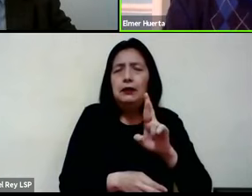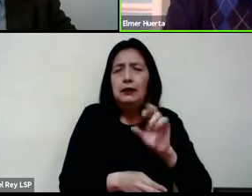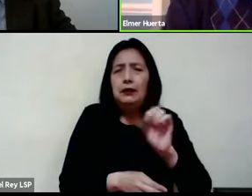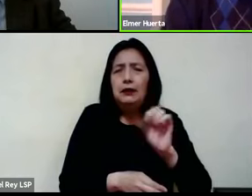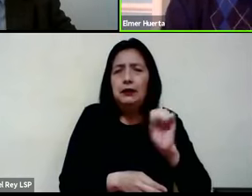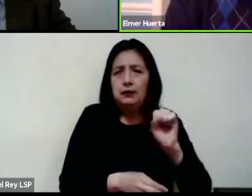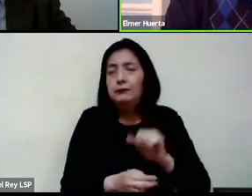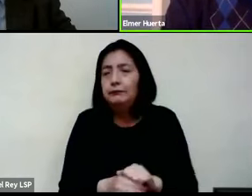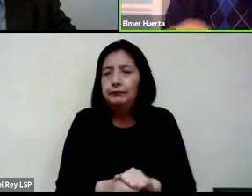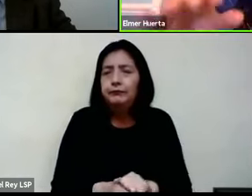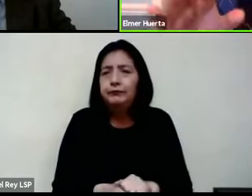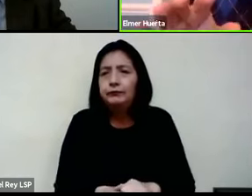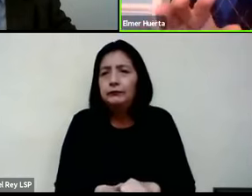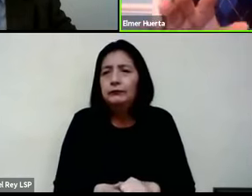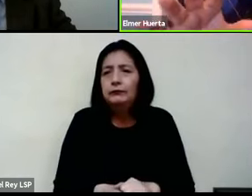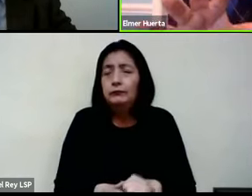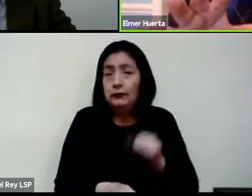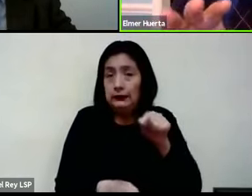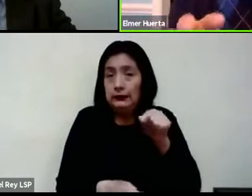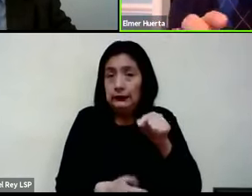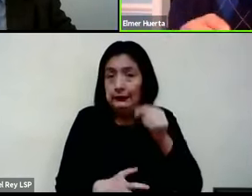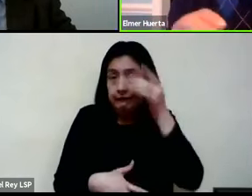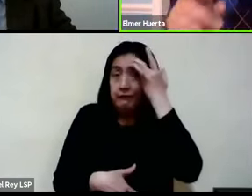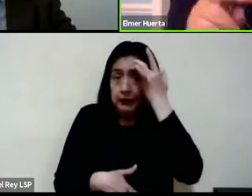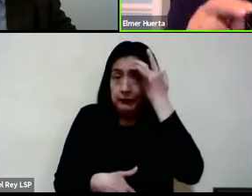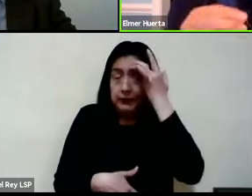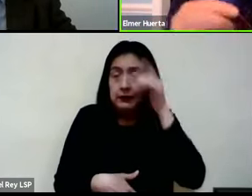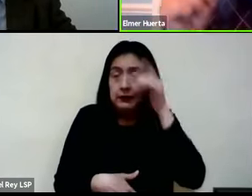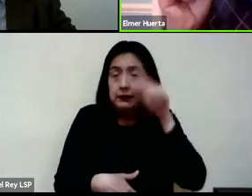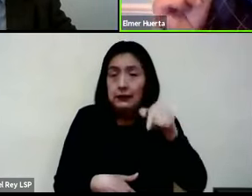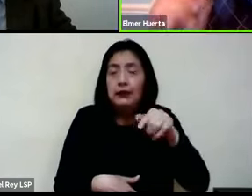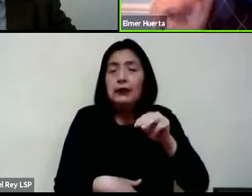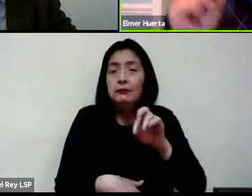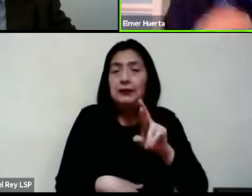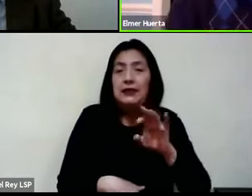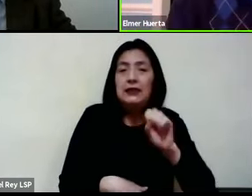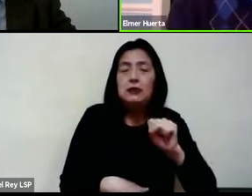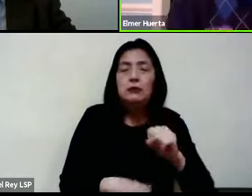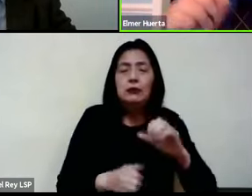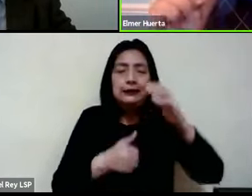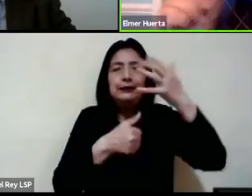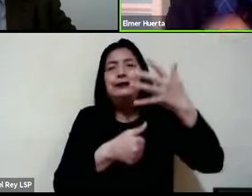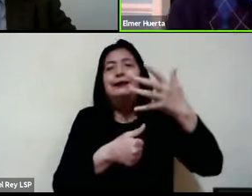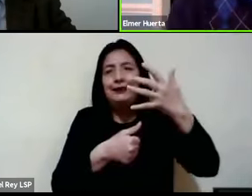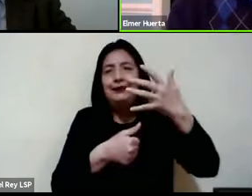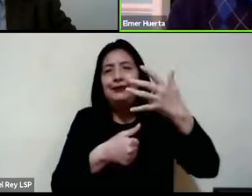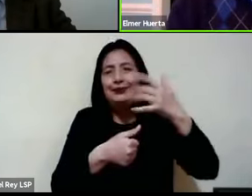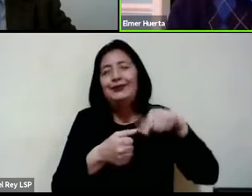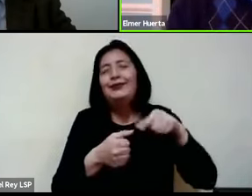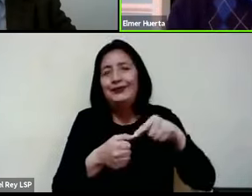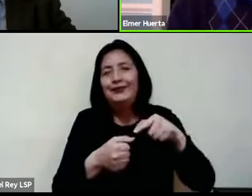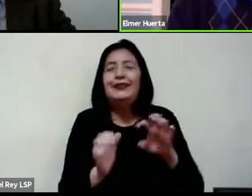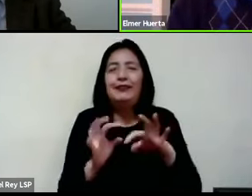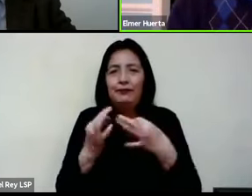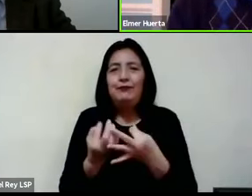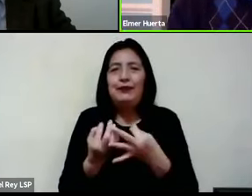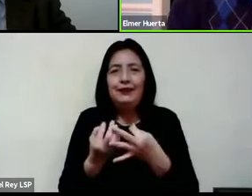M-E-R-S. Esta enfermedad, el MERS, fue causada por el sexto miembro de la familia